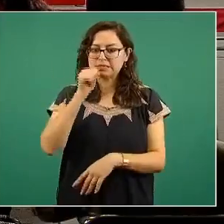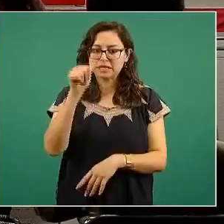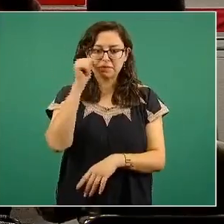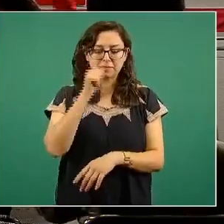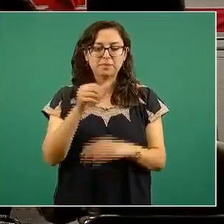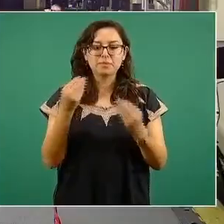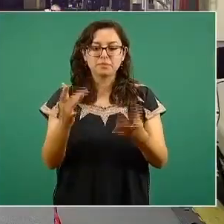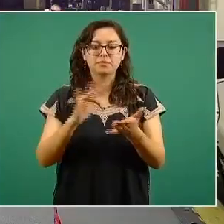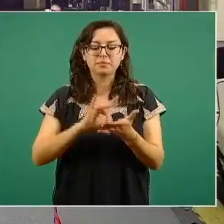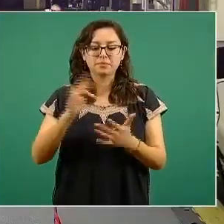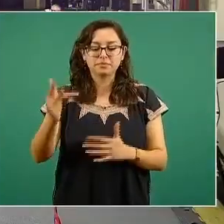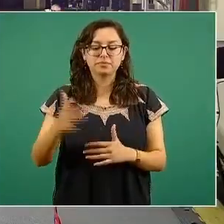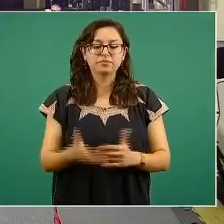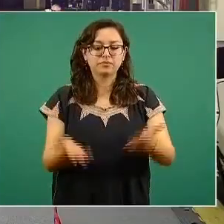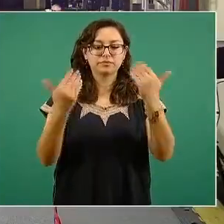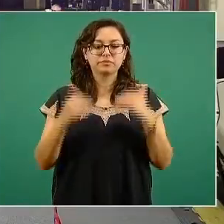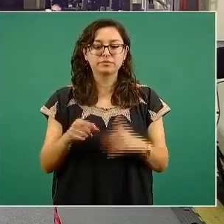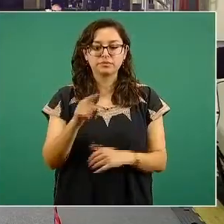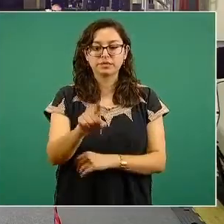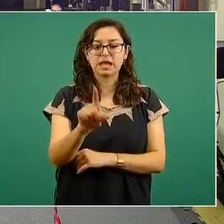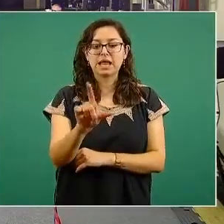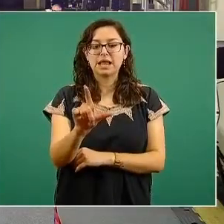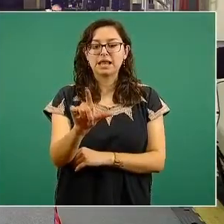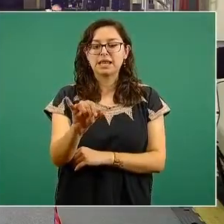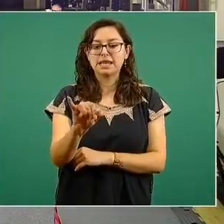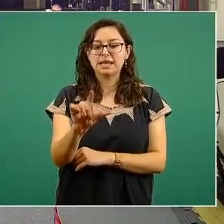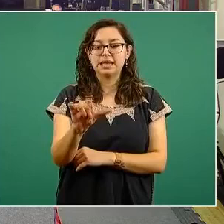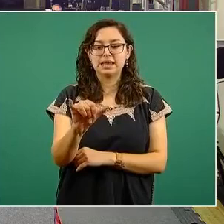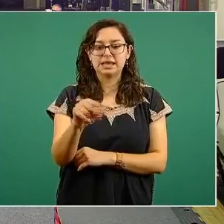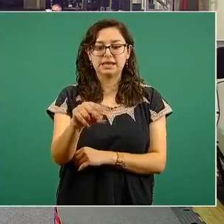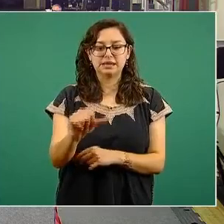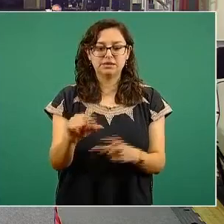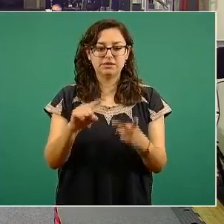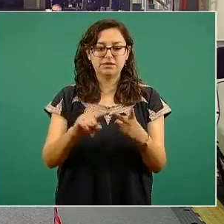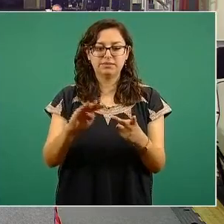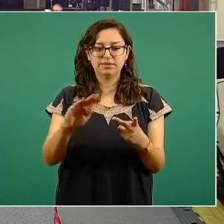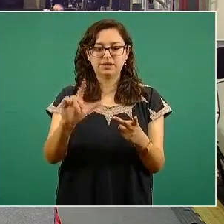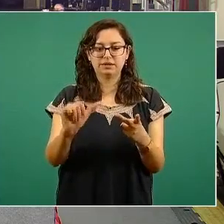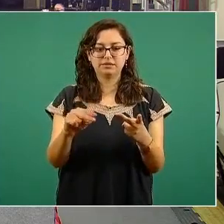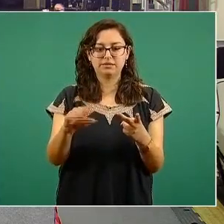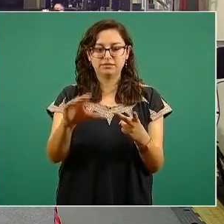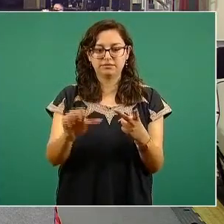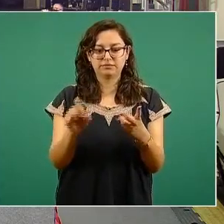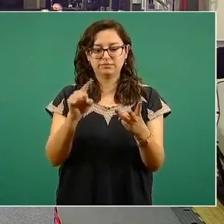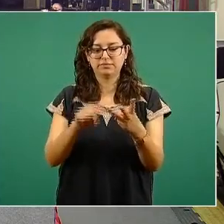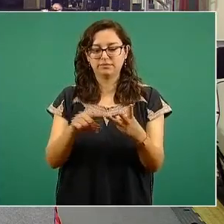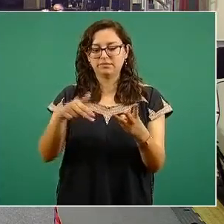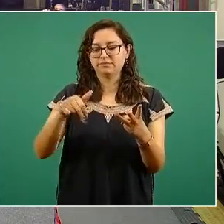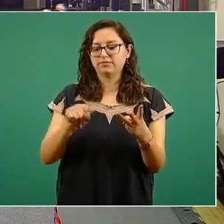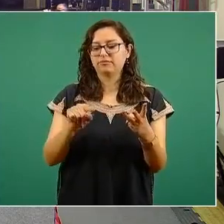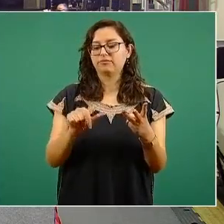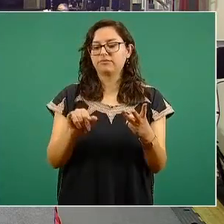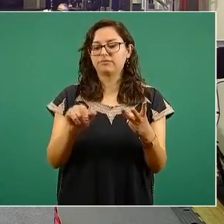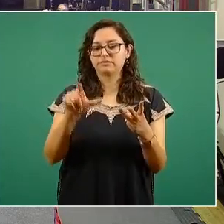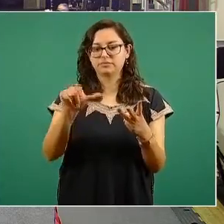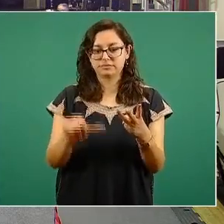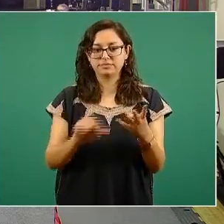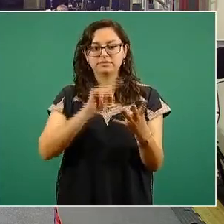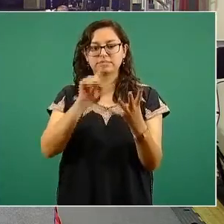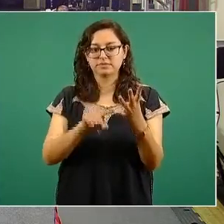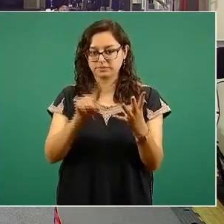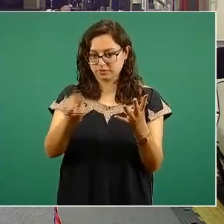gracias. Vamos a pasar aquí con Liliana Noble, Blanca Valadez, Natalia Vitela y con usted. Con